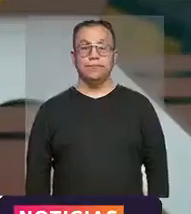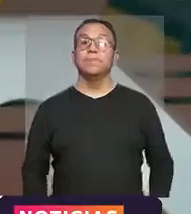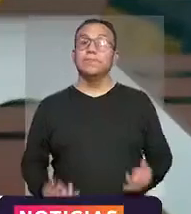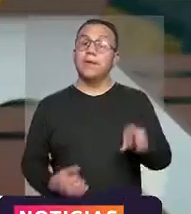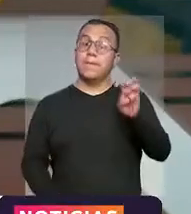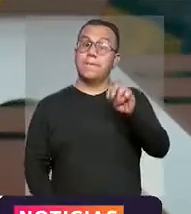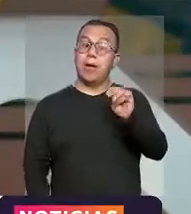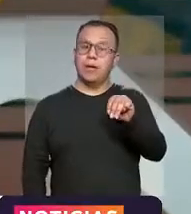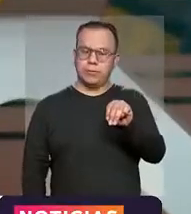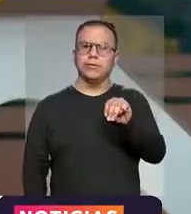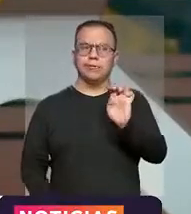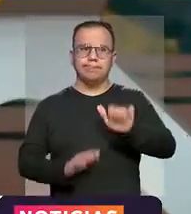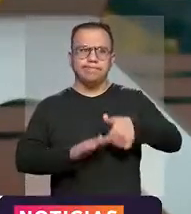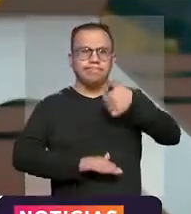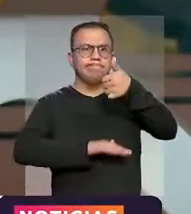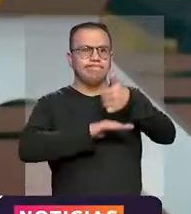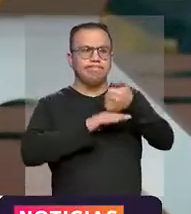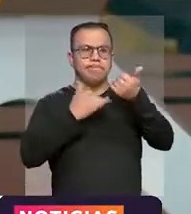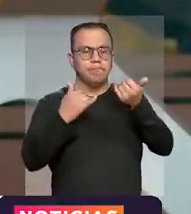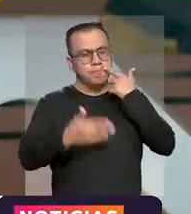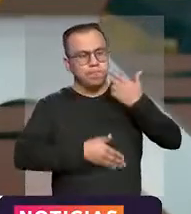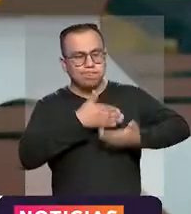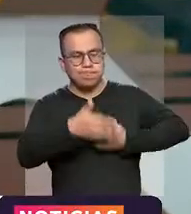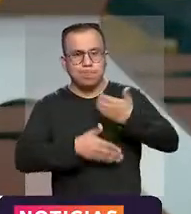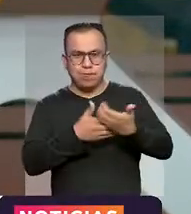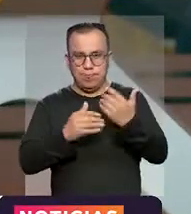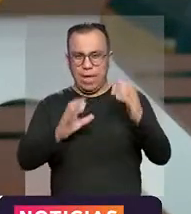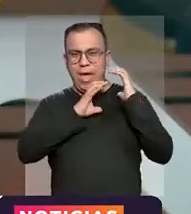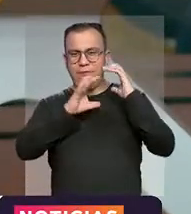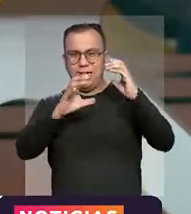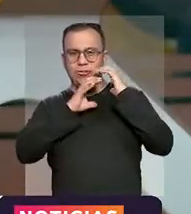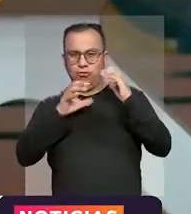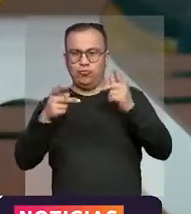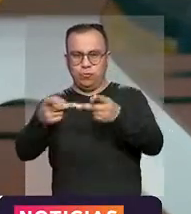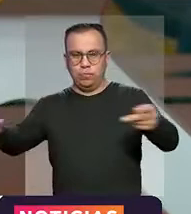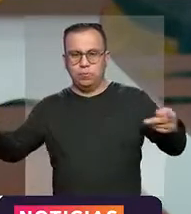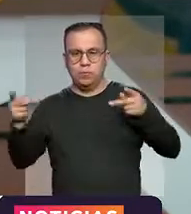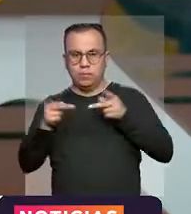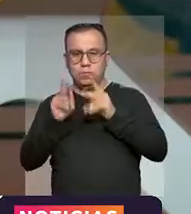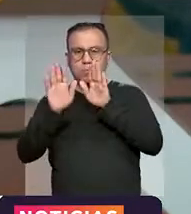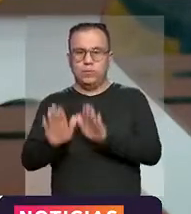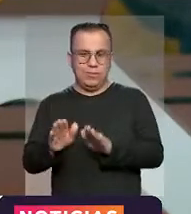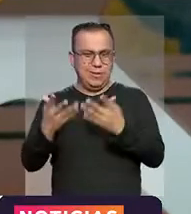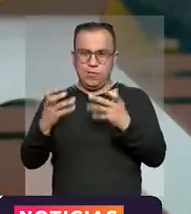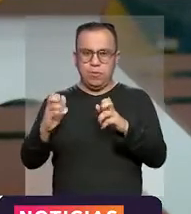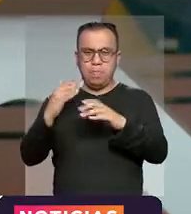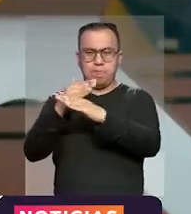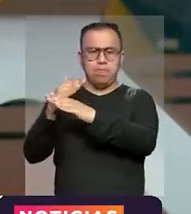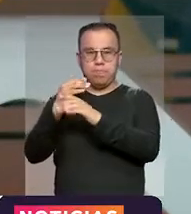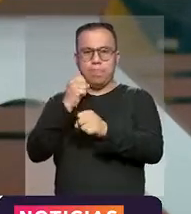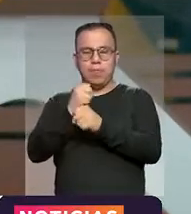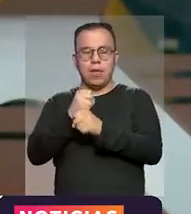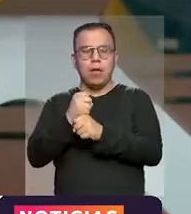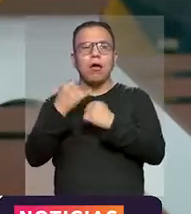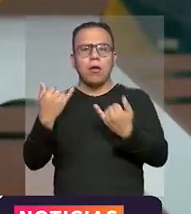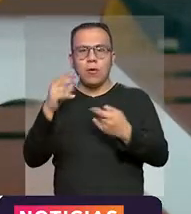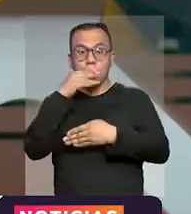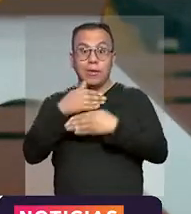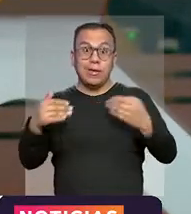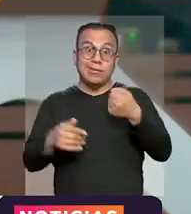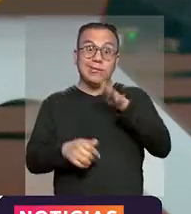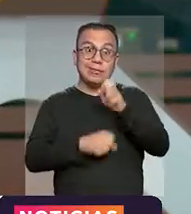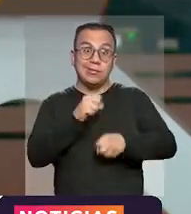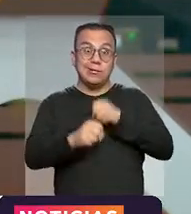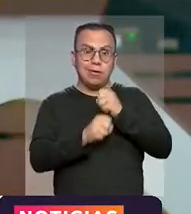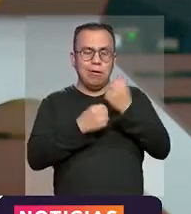Y este martes autoridades llevaron a cabo un operativo en la central mayorista de alimentos Corabastos en contra del trabajo infantil. 19 menores de edad